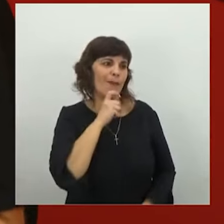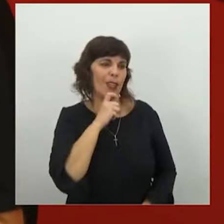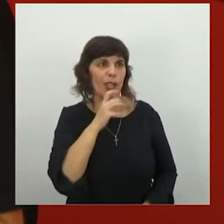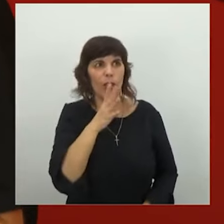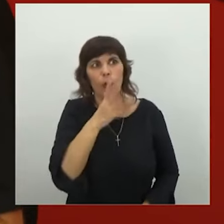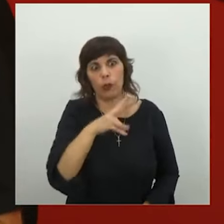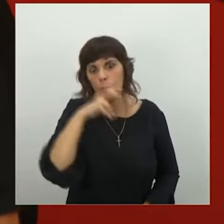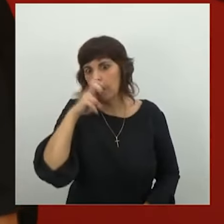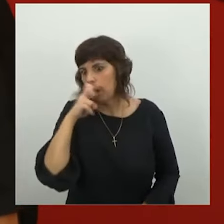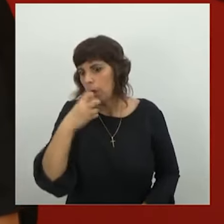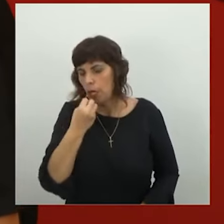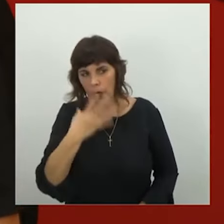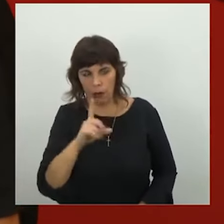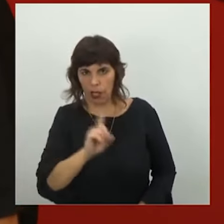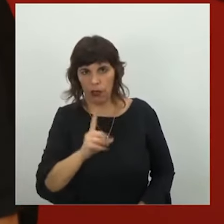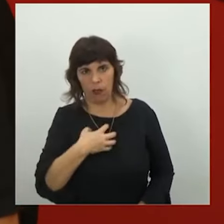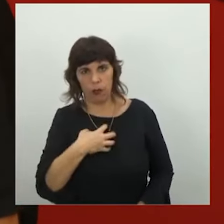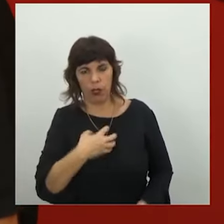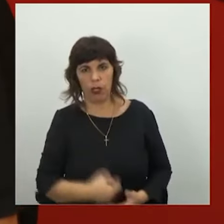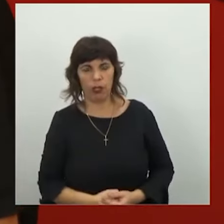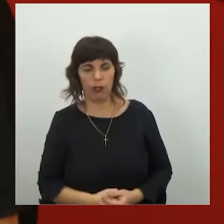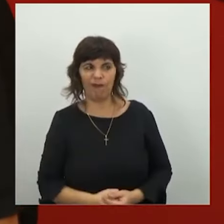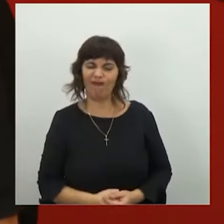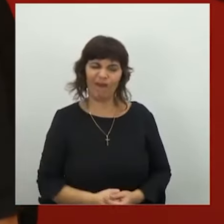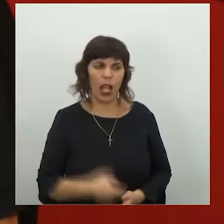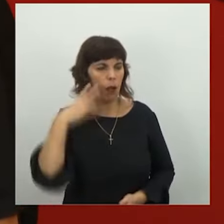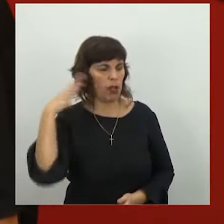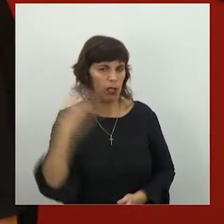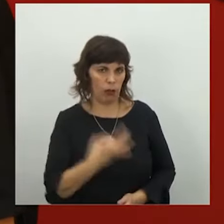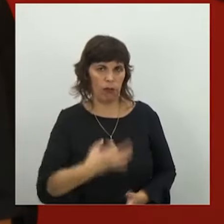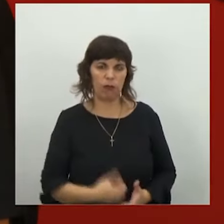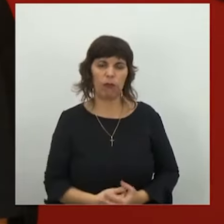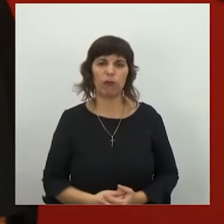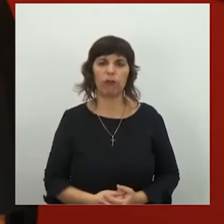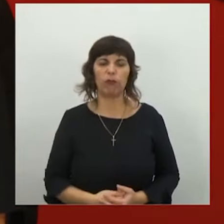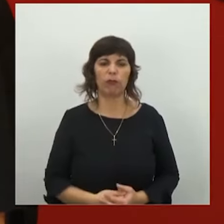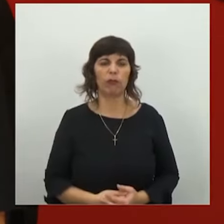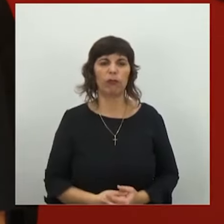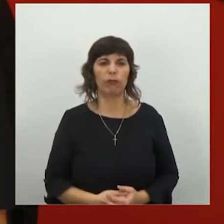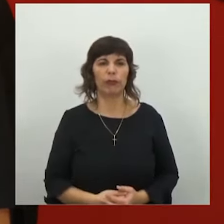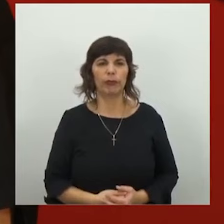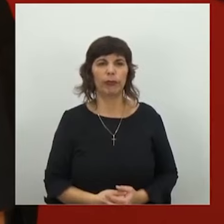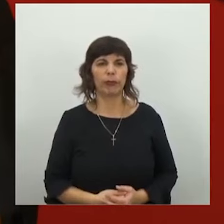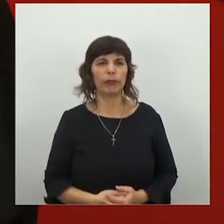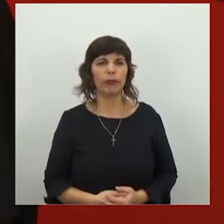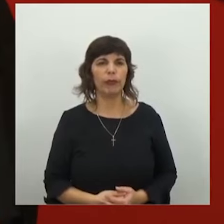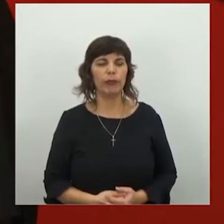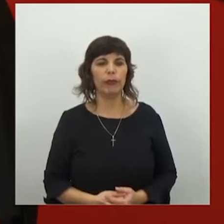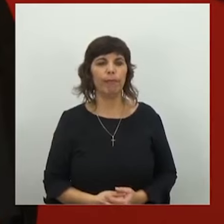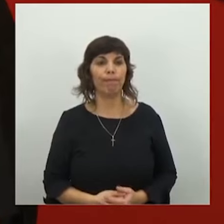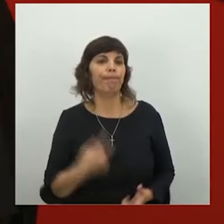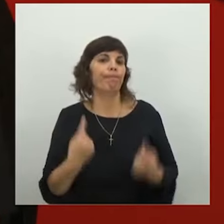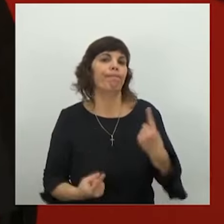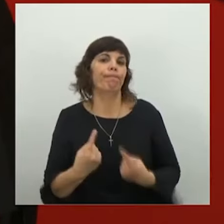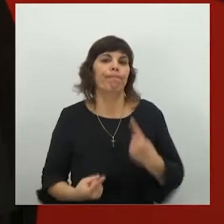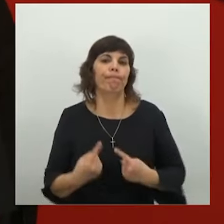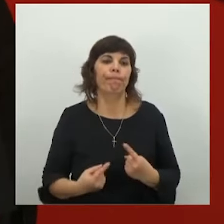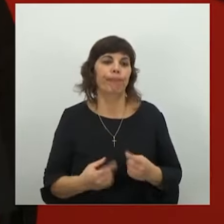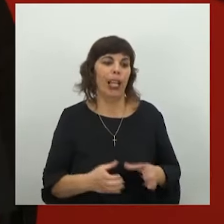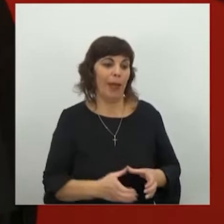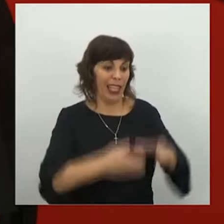y además es muy peligroso el trabajo. En muchos sitios las paredes de los pozos no son